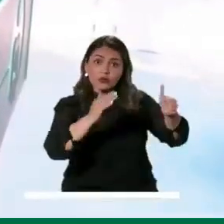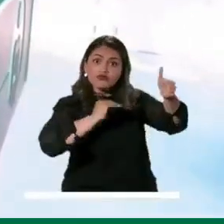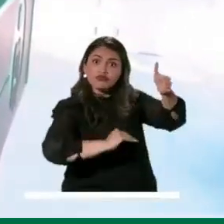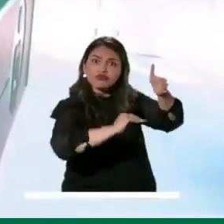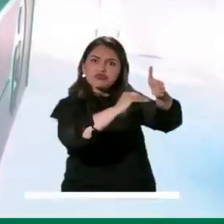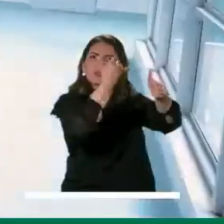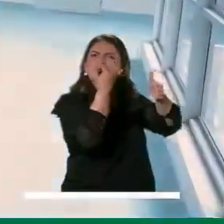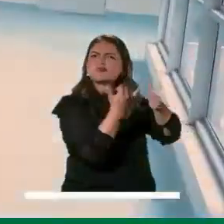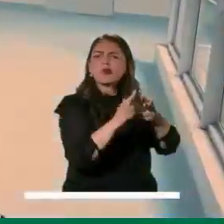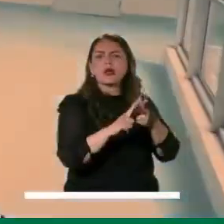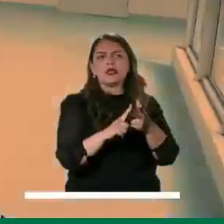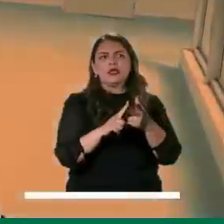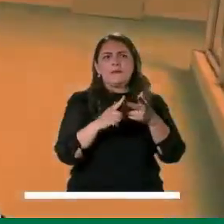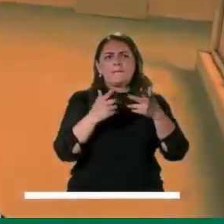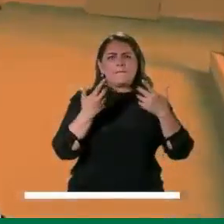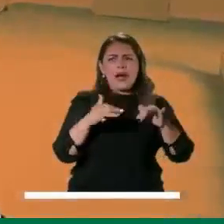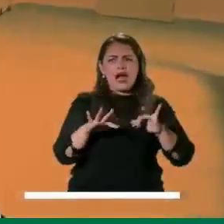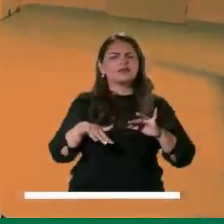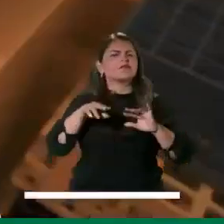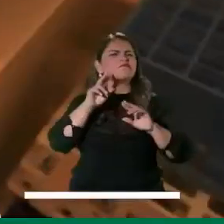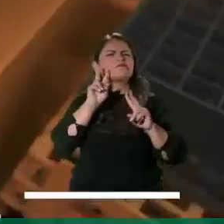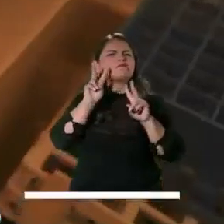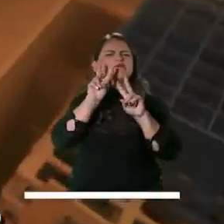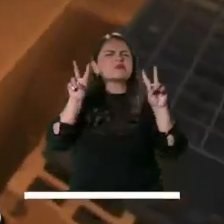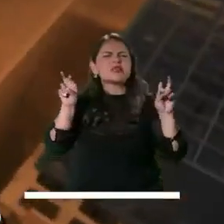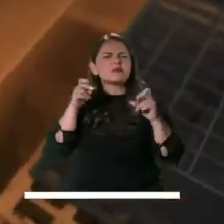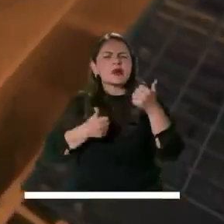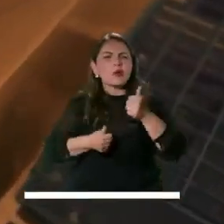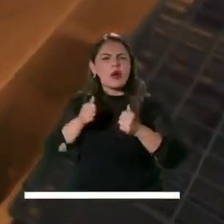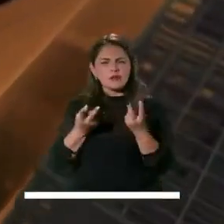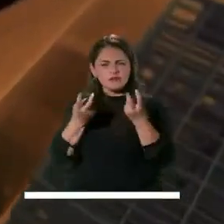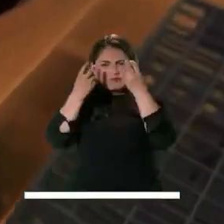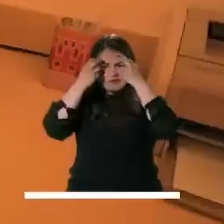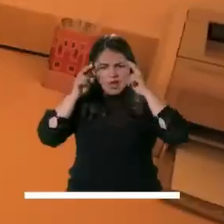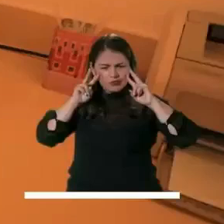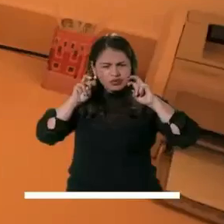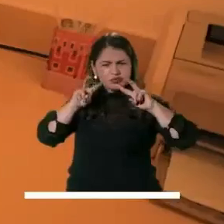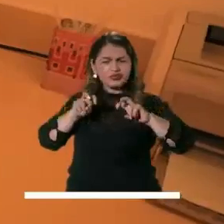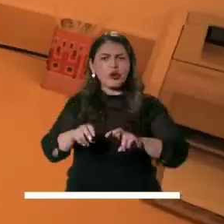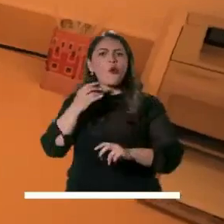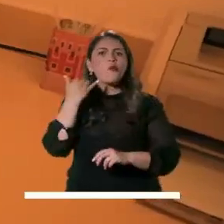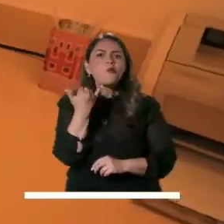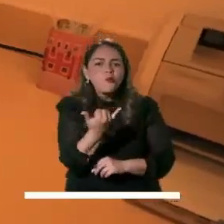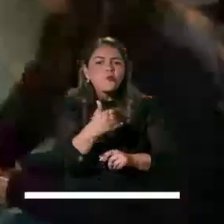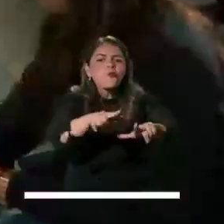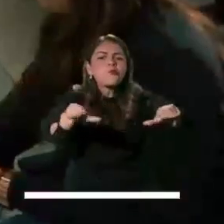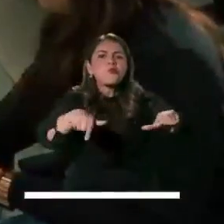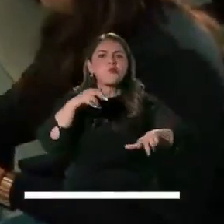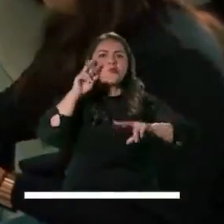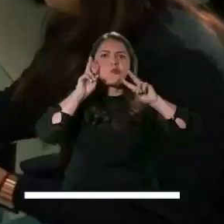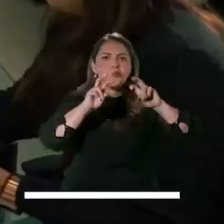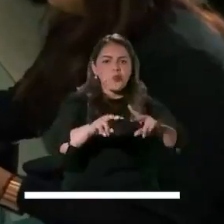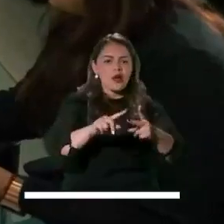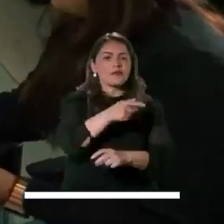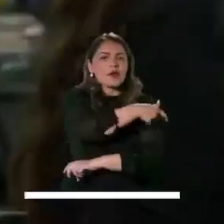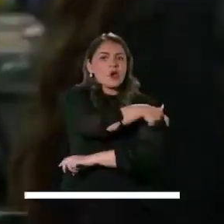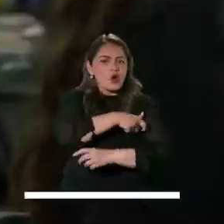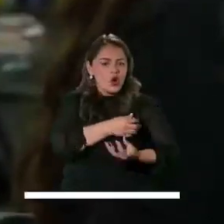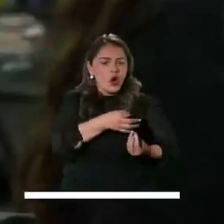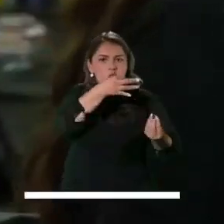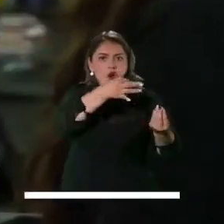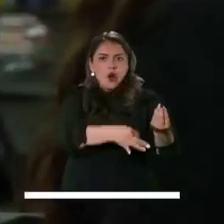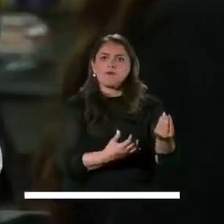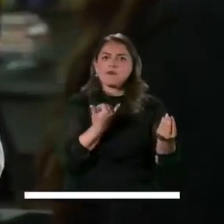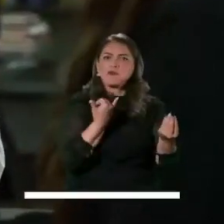Aporto para que el sector de la salud mental sea reconocido por su alto nivel de compromiso con la ciencia, gracias a mi centro de investigación y al Comité de Ética